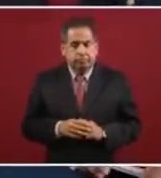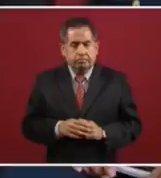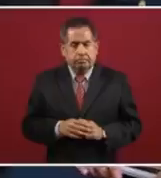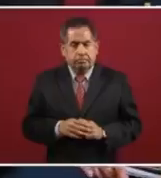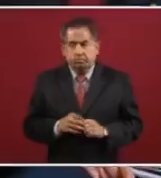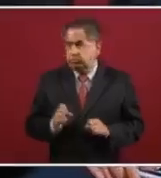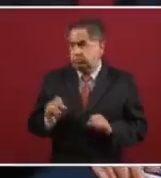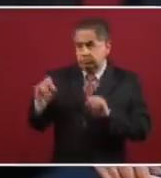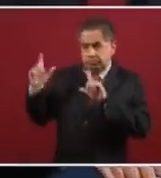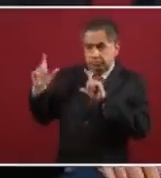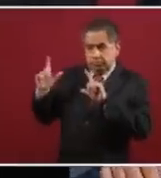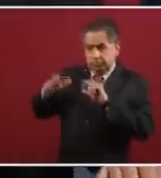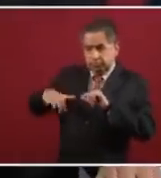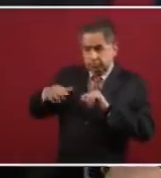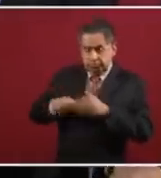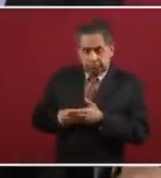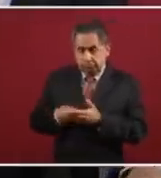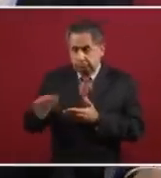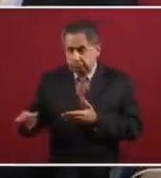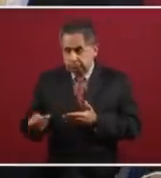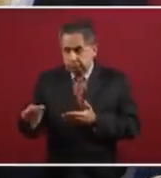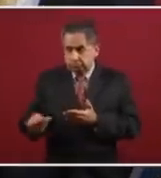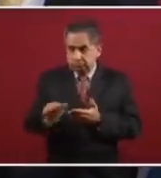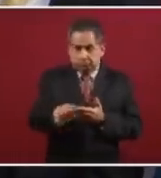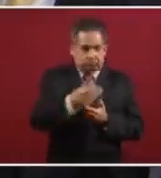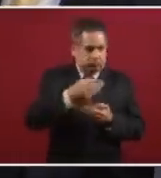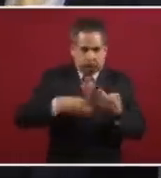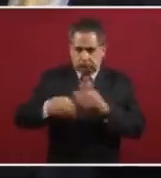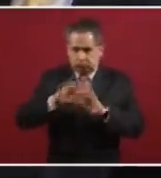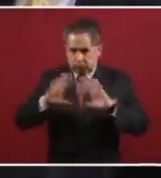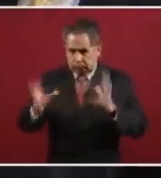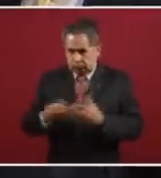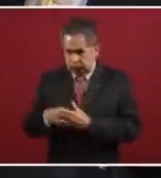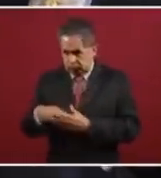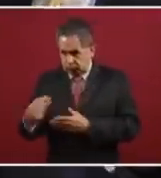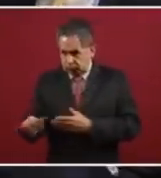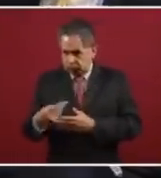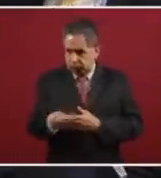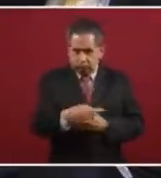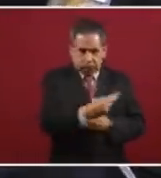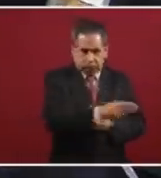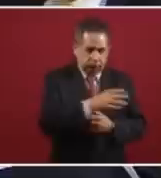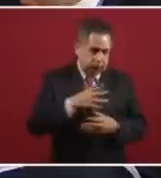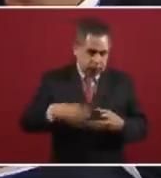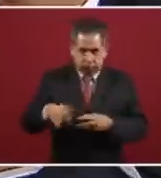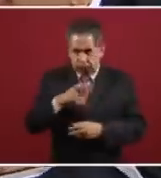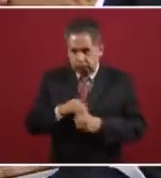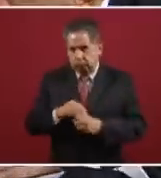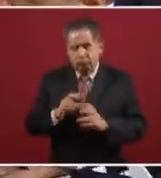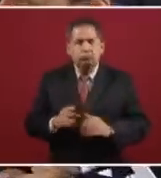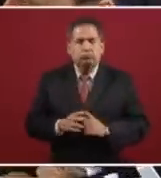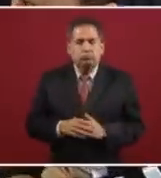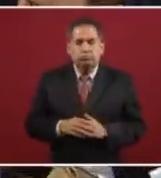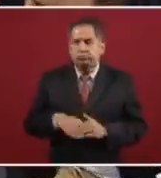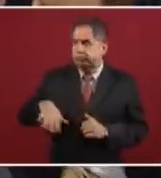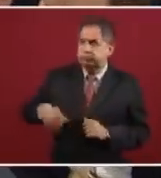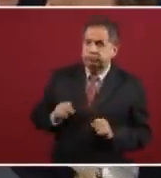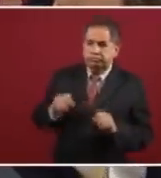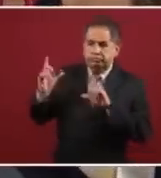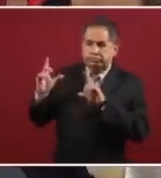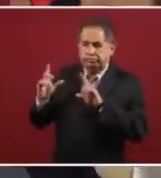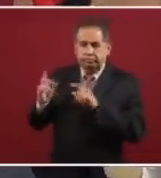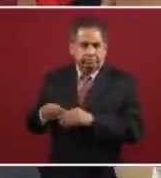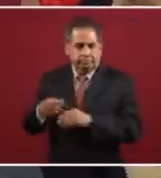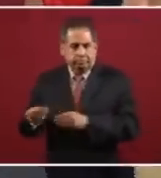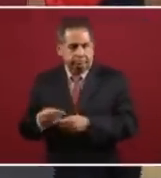tengan ustedes ahora mismo todo el documento completo, todo esto que se dio